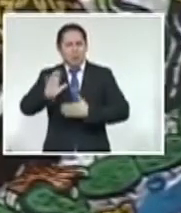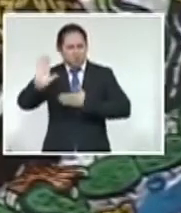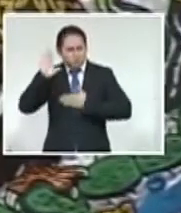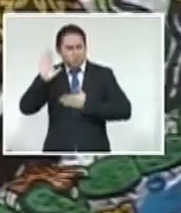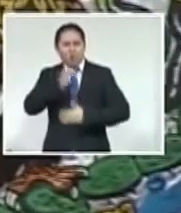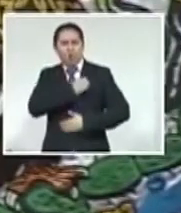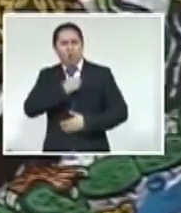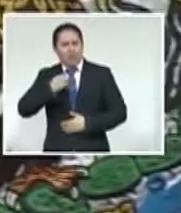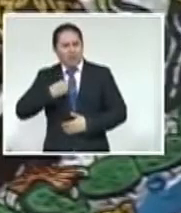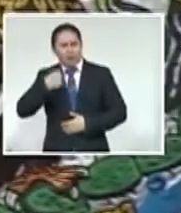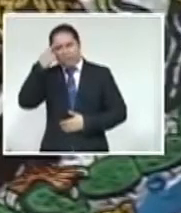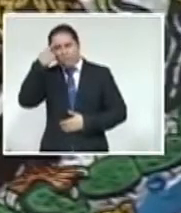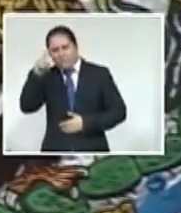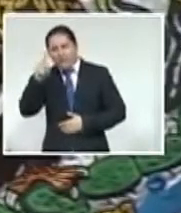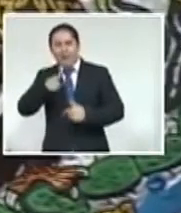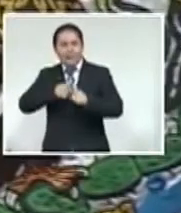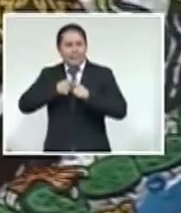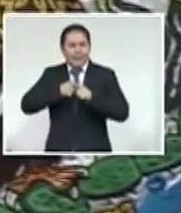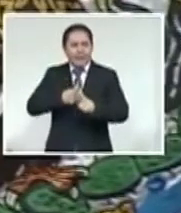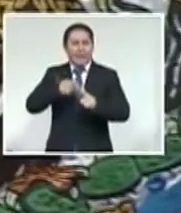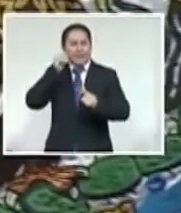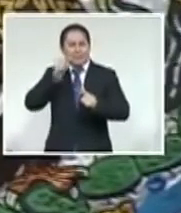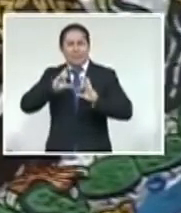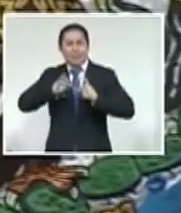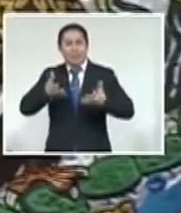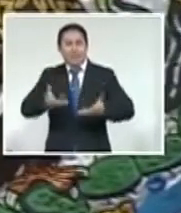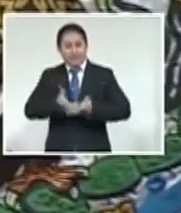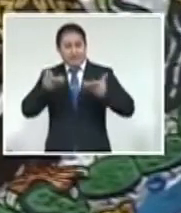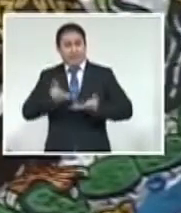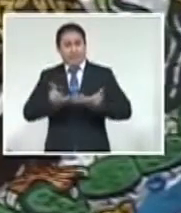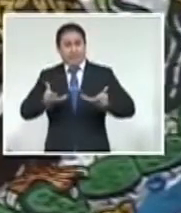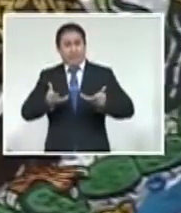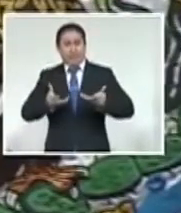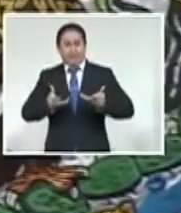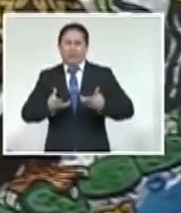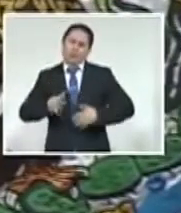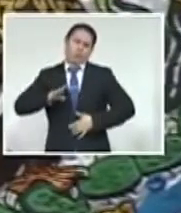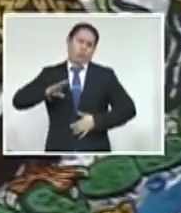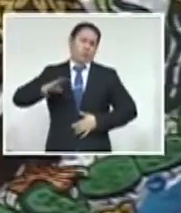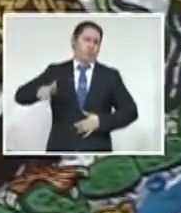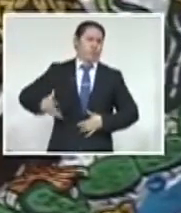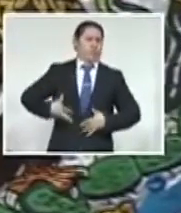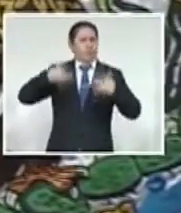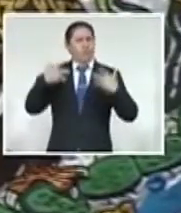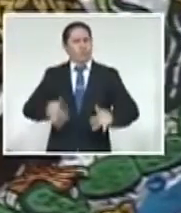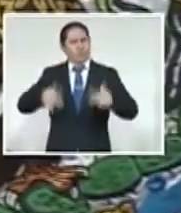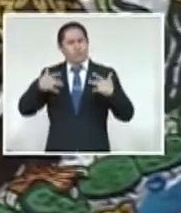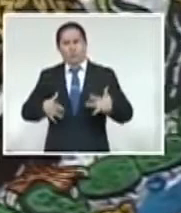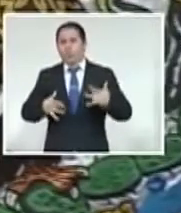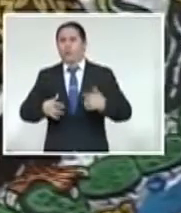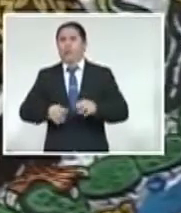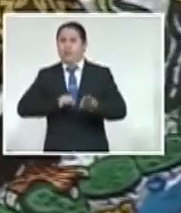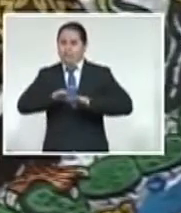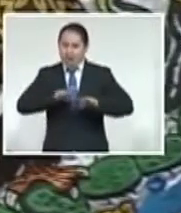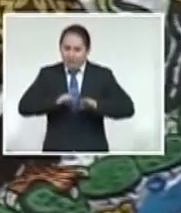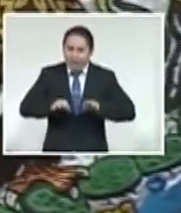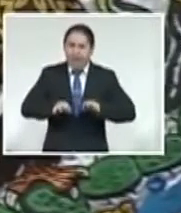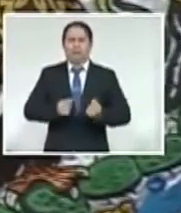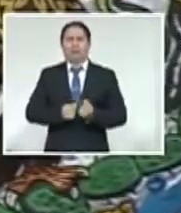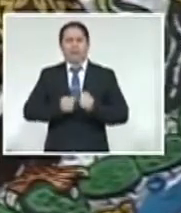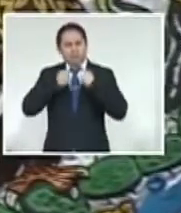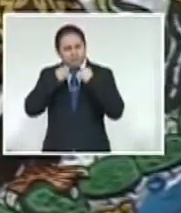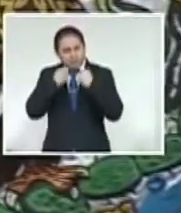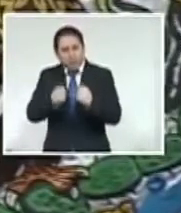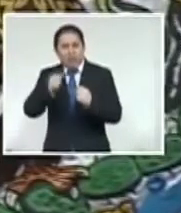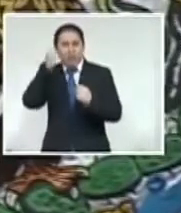comprometidos para seguir dándole rumbo a esta tierra que es nuestro mayor orgullo. Que nuestro trabajo y nuestra energía